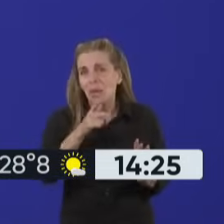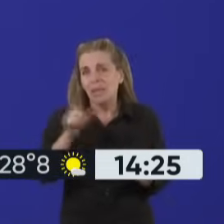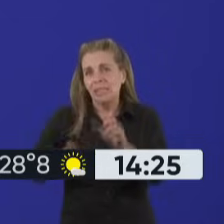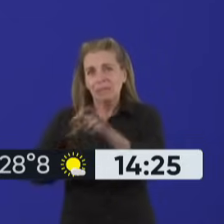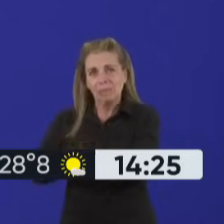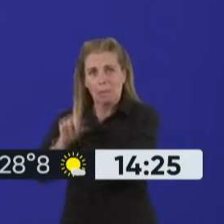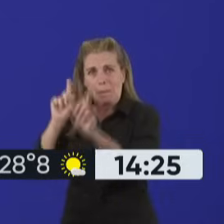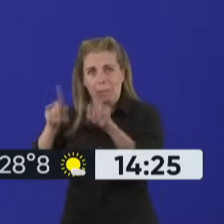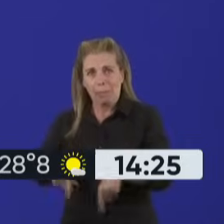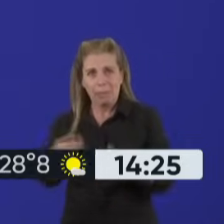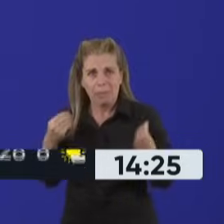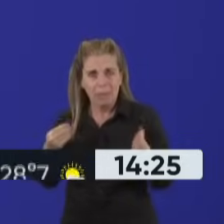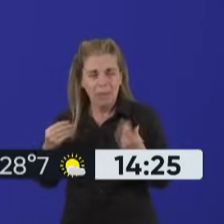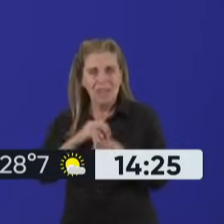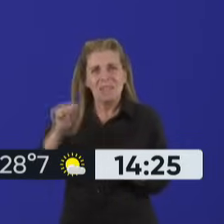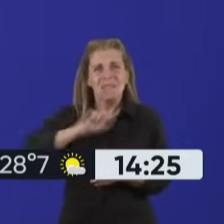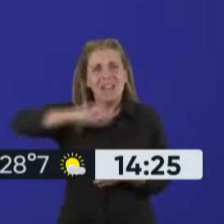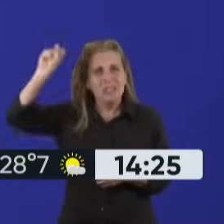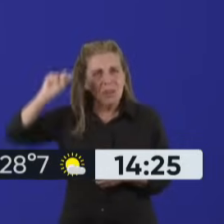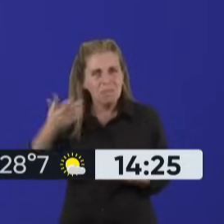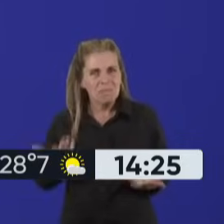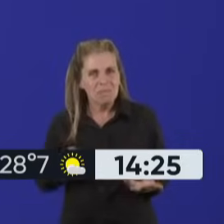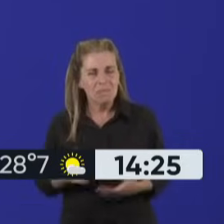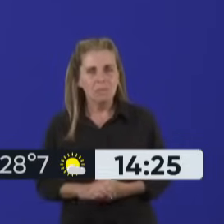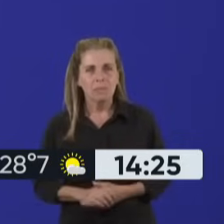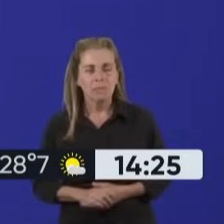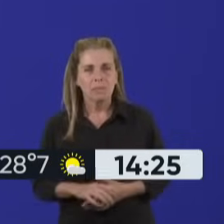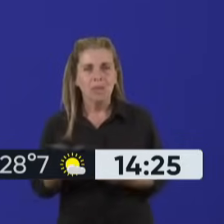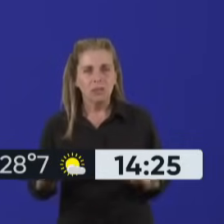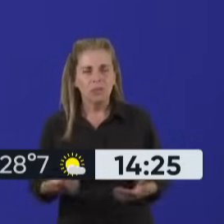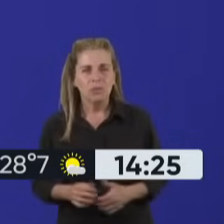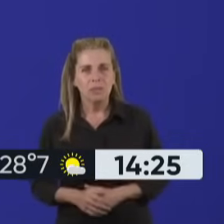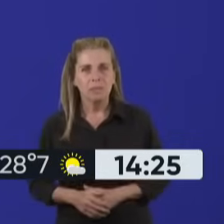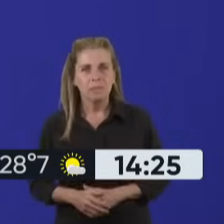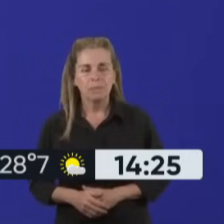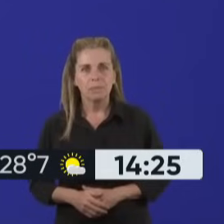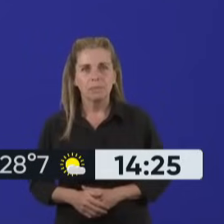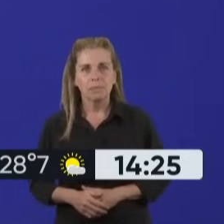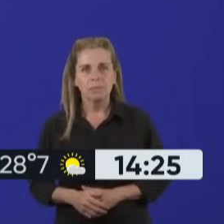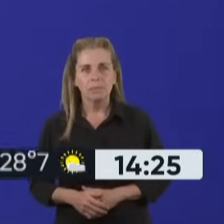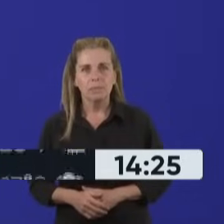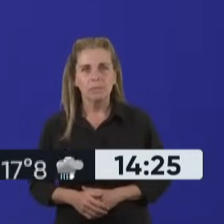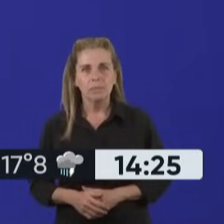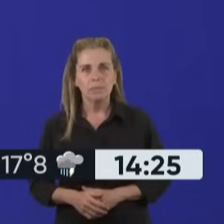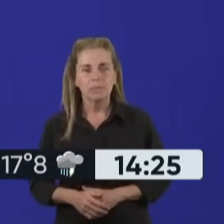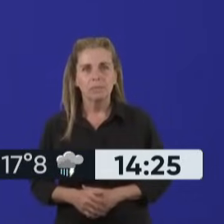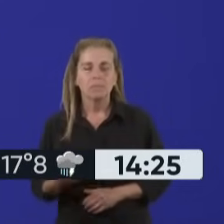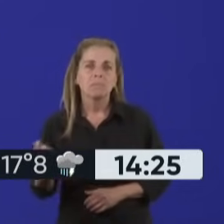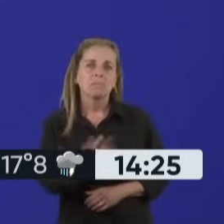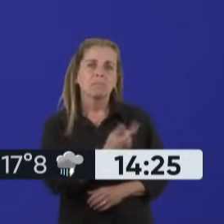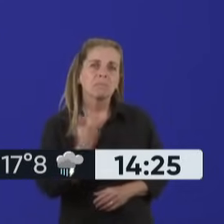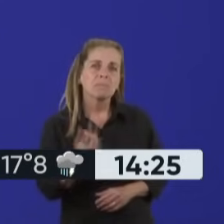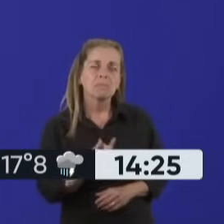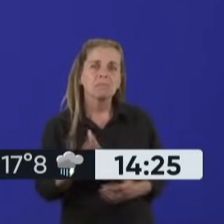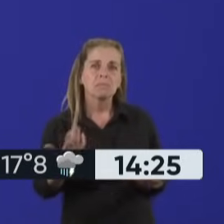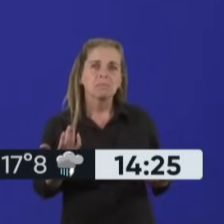el impuesto más regresivo de todos. Por lo tanto... digamos, uno también se encuentra no